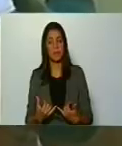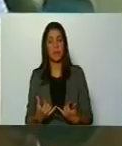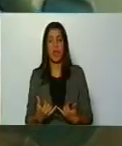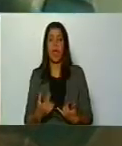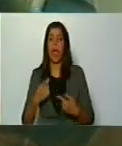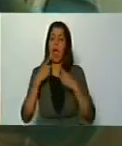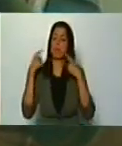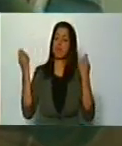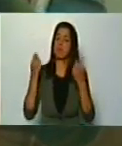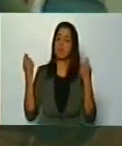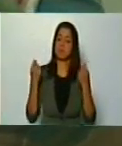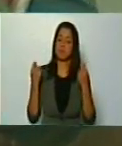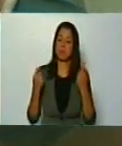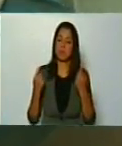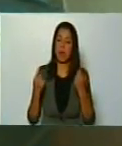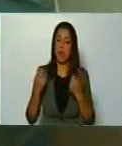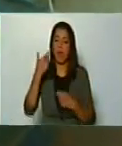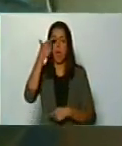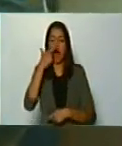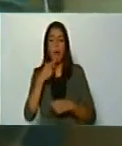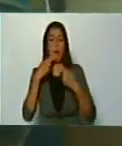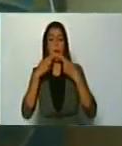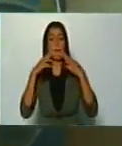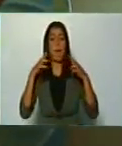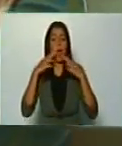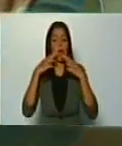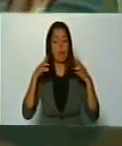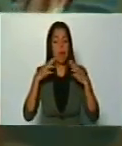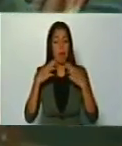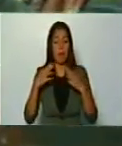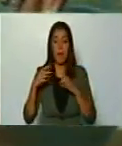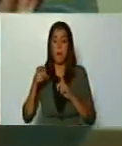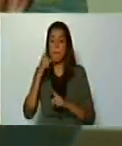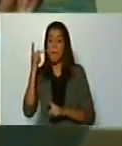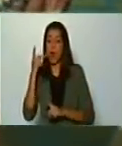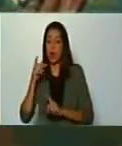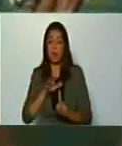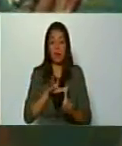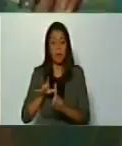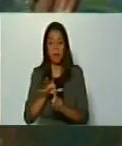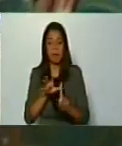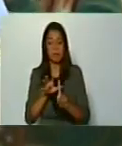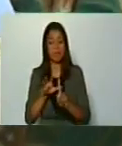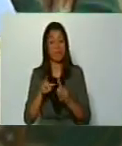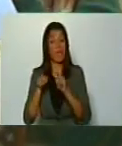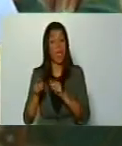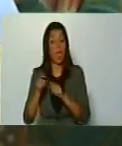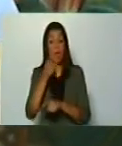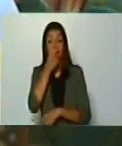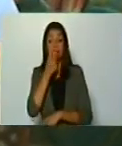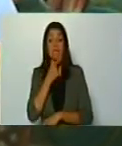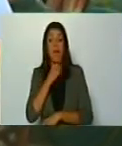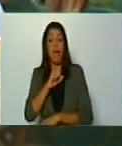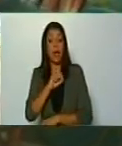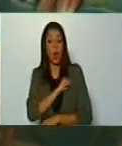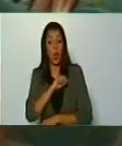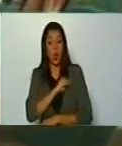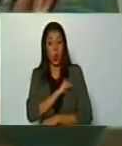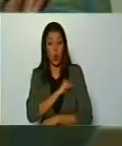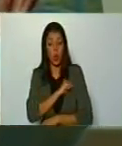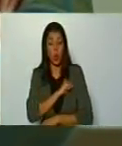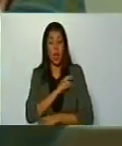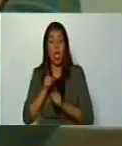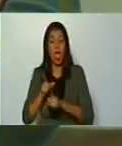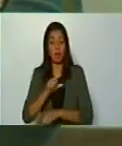mundo de que es un perseguido político, cuando en realidad lo que es un cobarde. Es